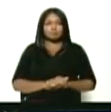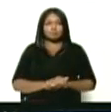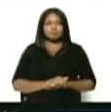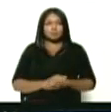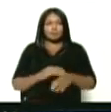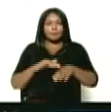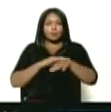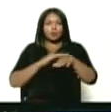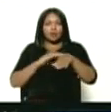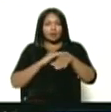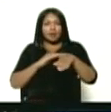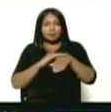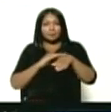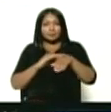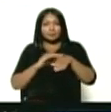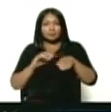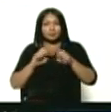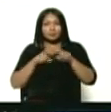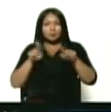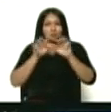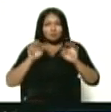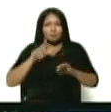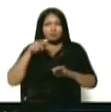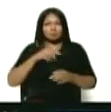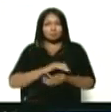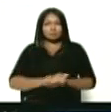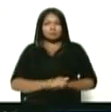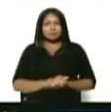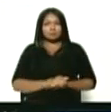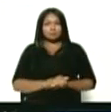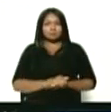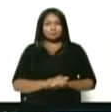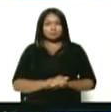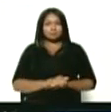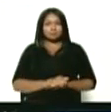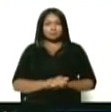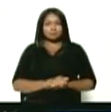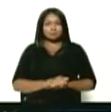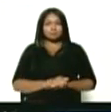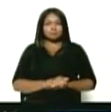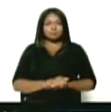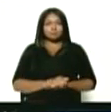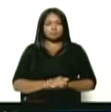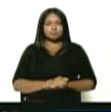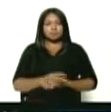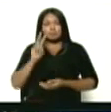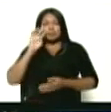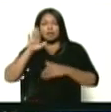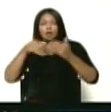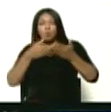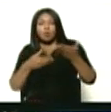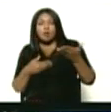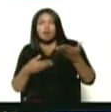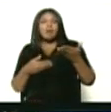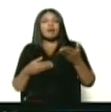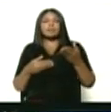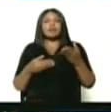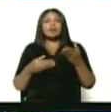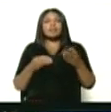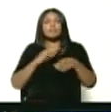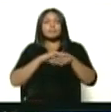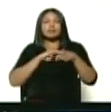Ministro Márquez, yo quiero que usted esté presente en esa reunión y se convoque al ministro Hipólito